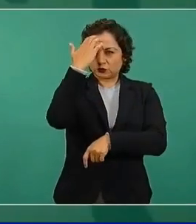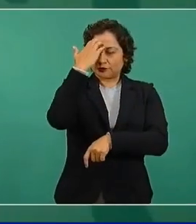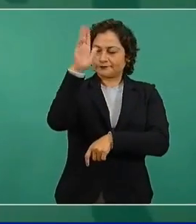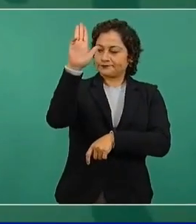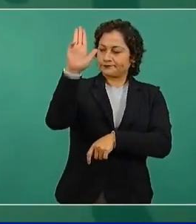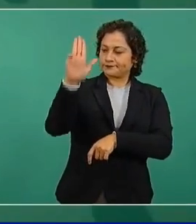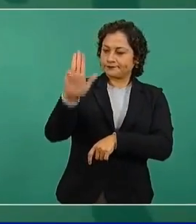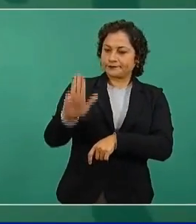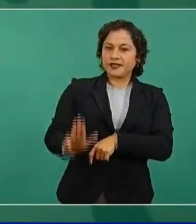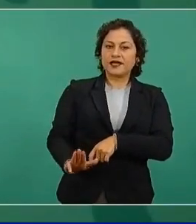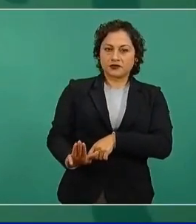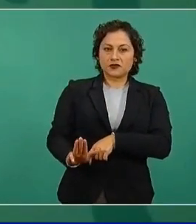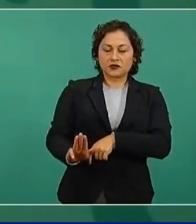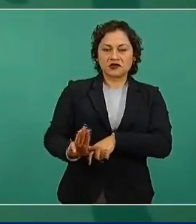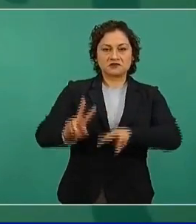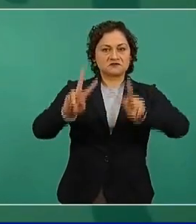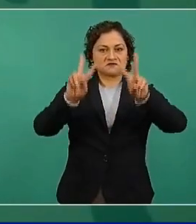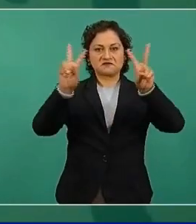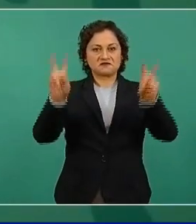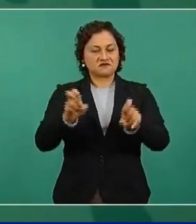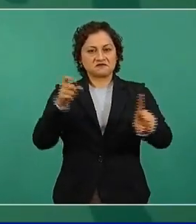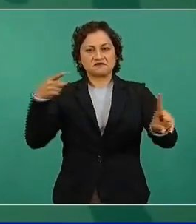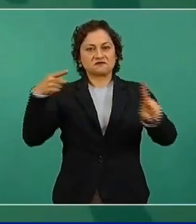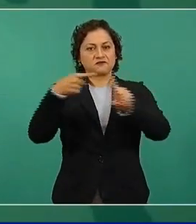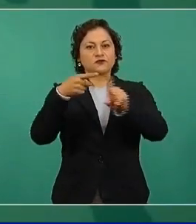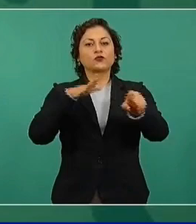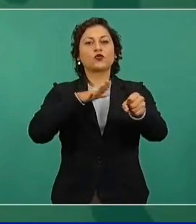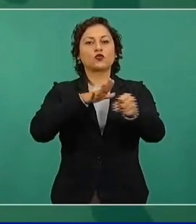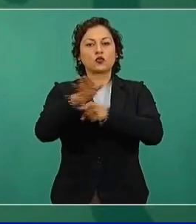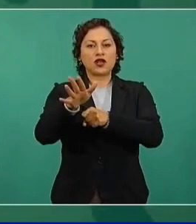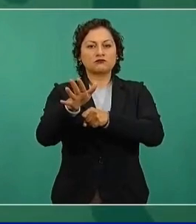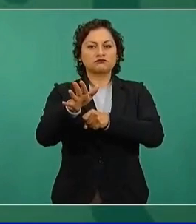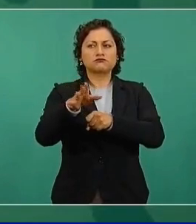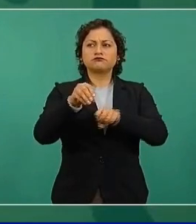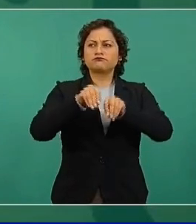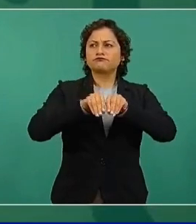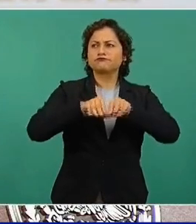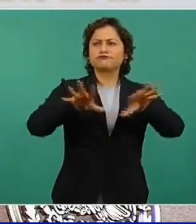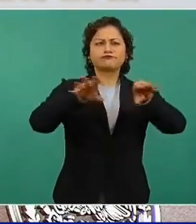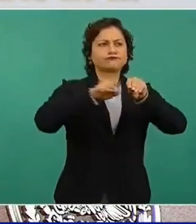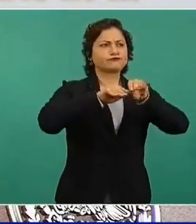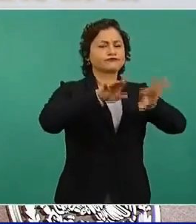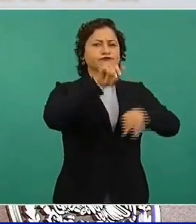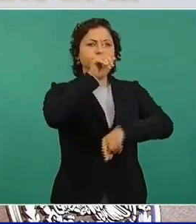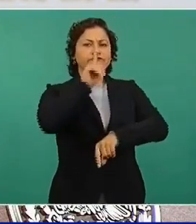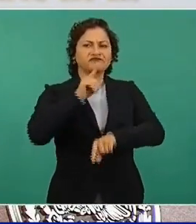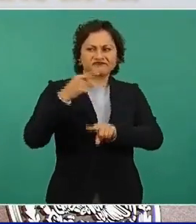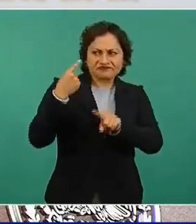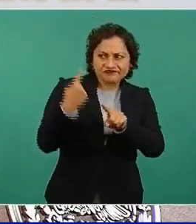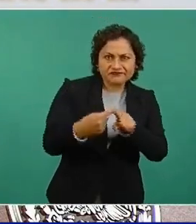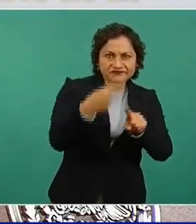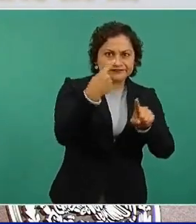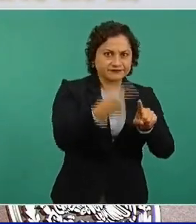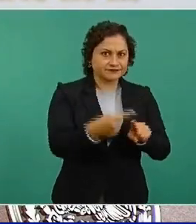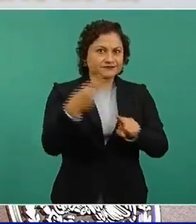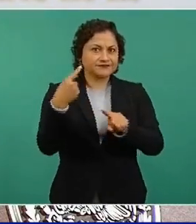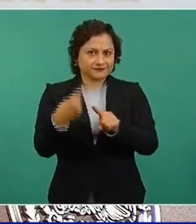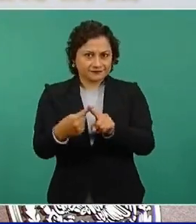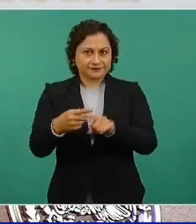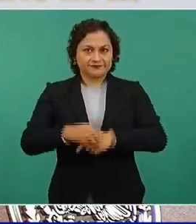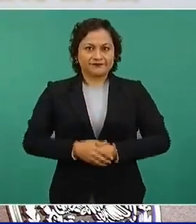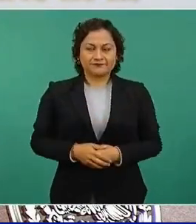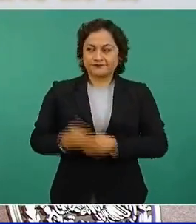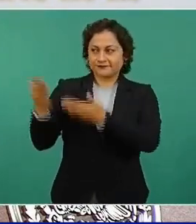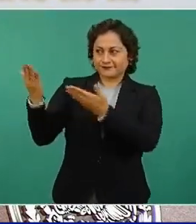con el quién es quién en las mentiras. Vamos a que nos informe